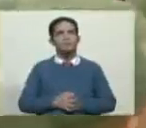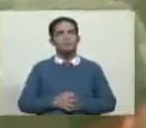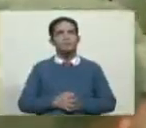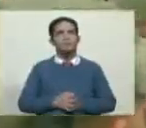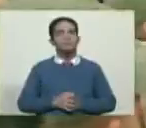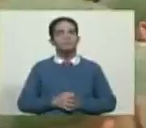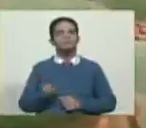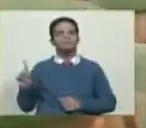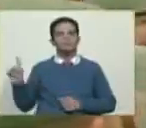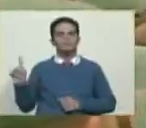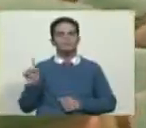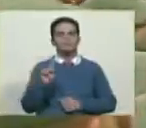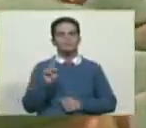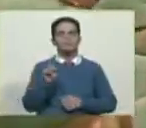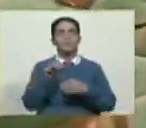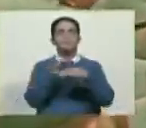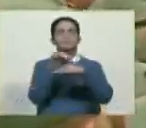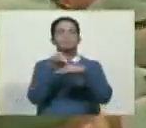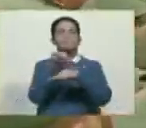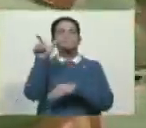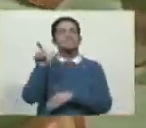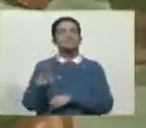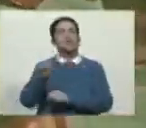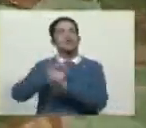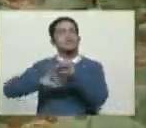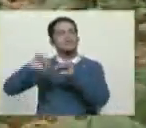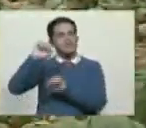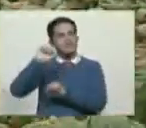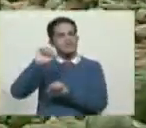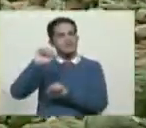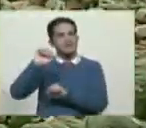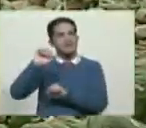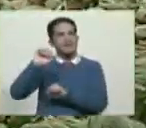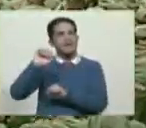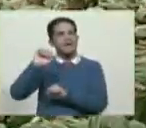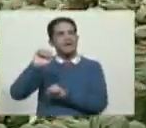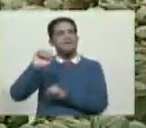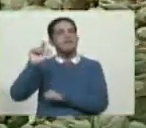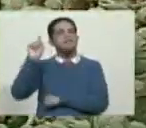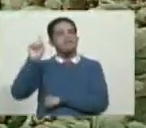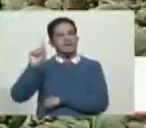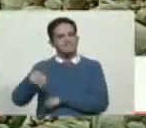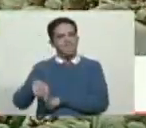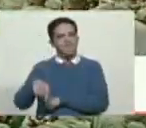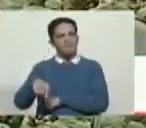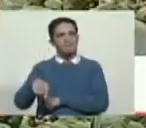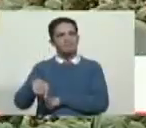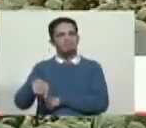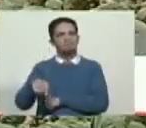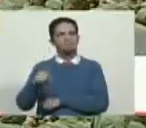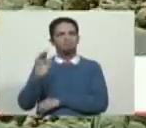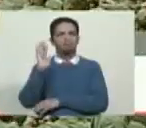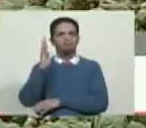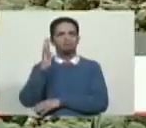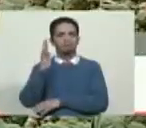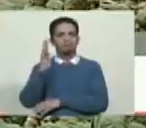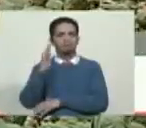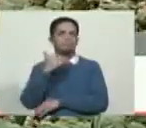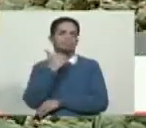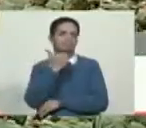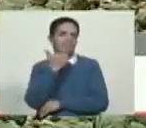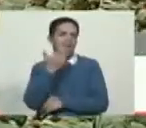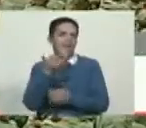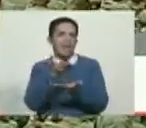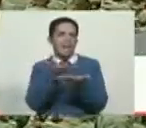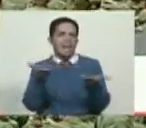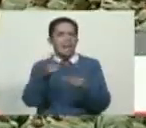la Defensa, Vladimir Padrino López, también se dispone a dar algunas palabras a los